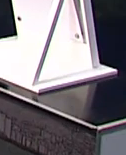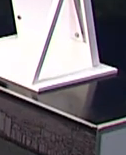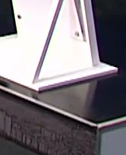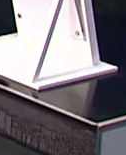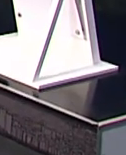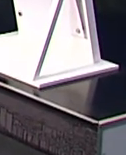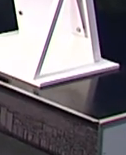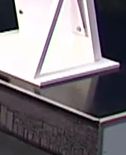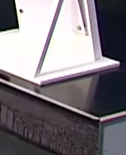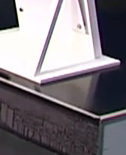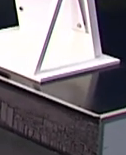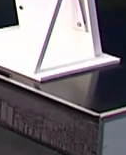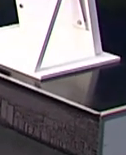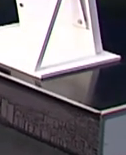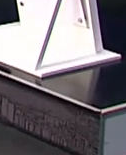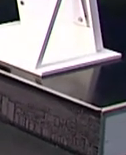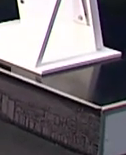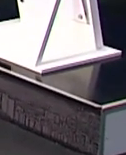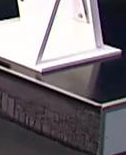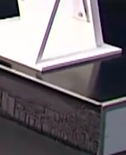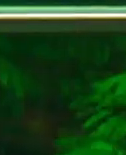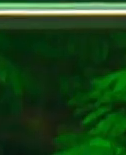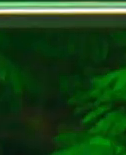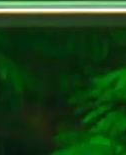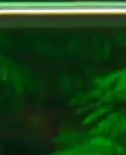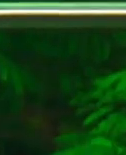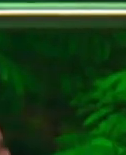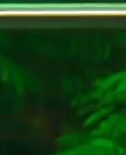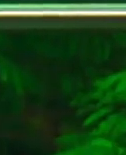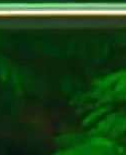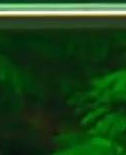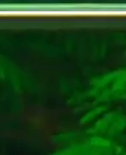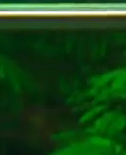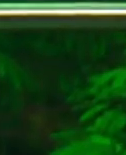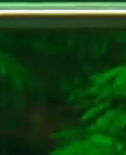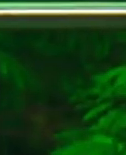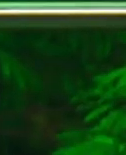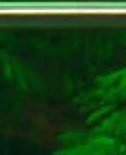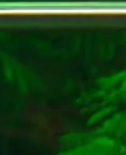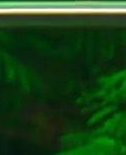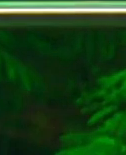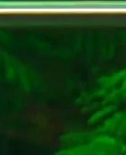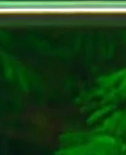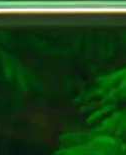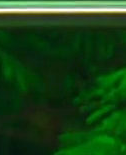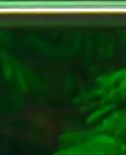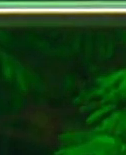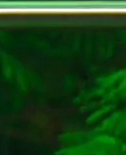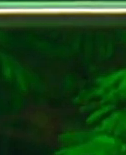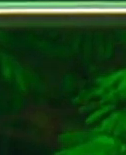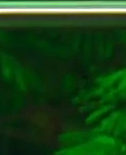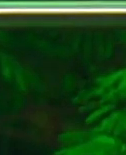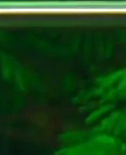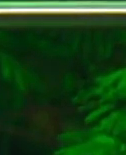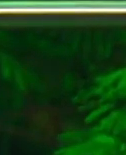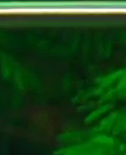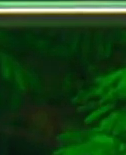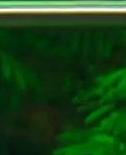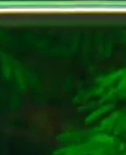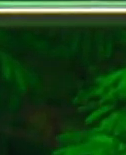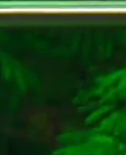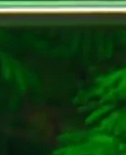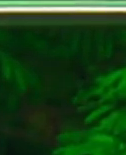Marcela, televidentes, muy buenas tardes. A esta hora, en una semana, ya tendremos, creo yo, consolidados